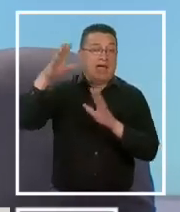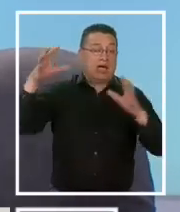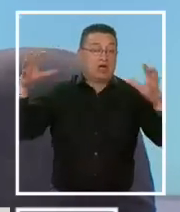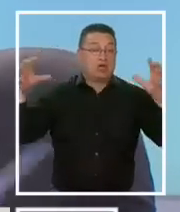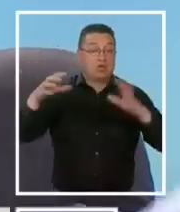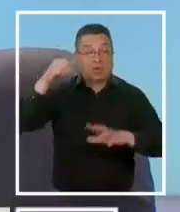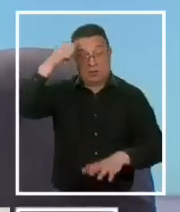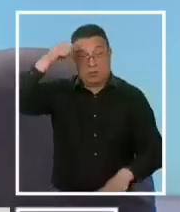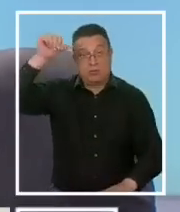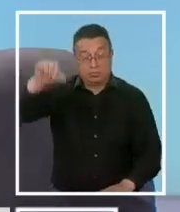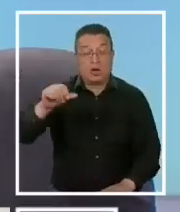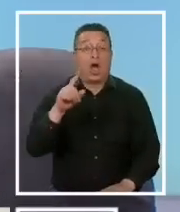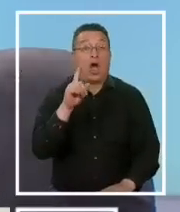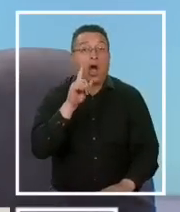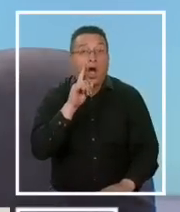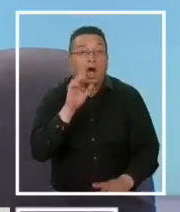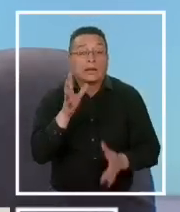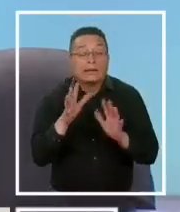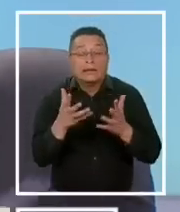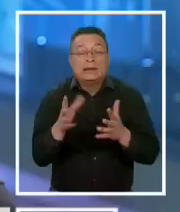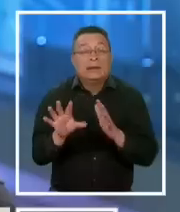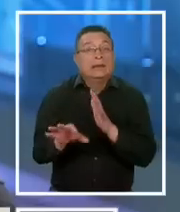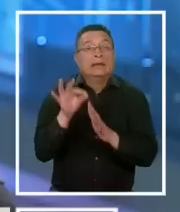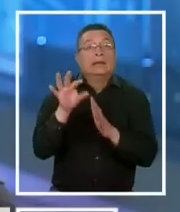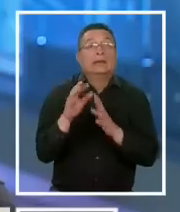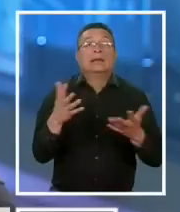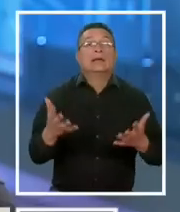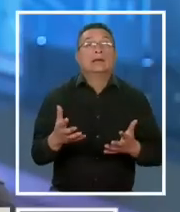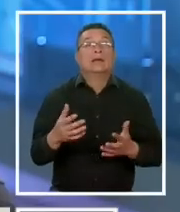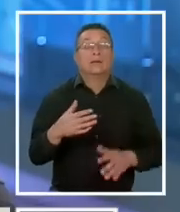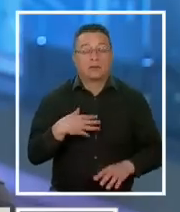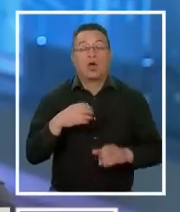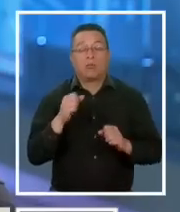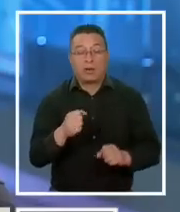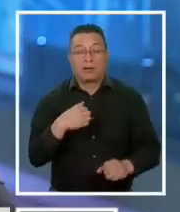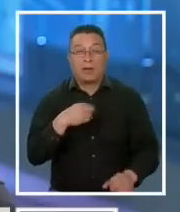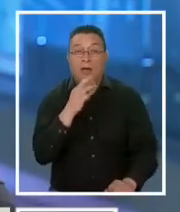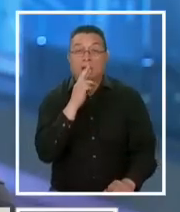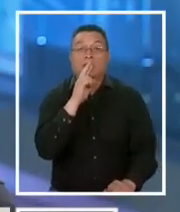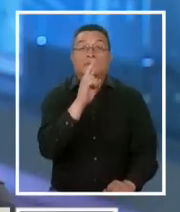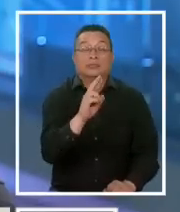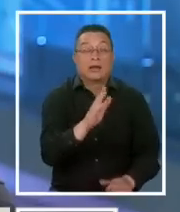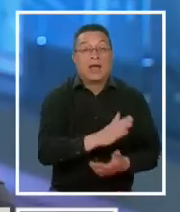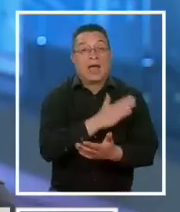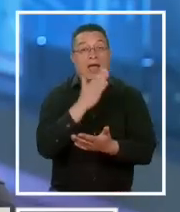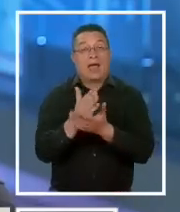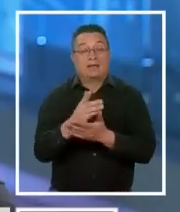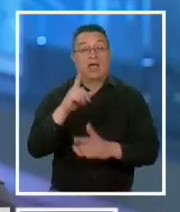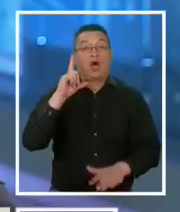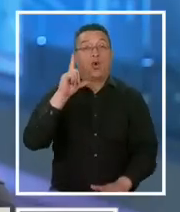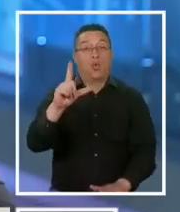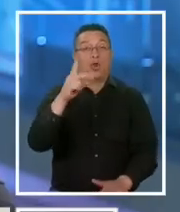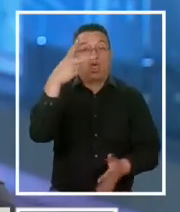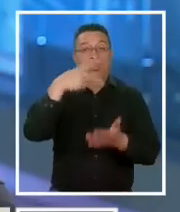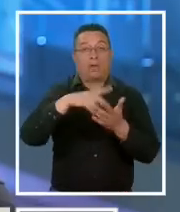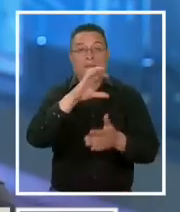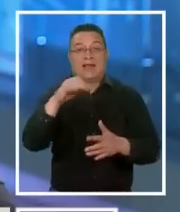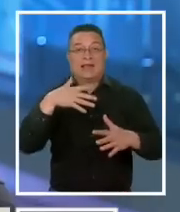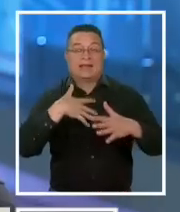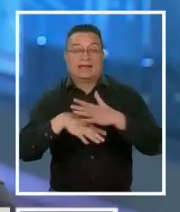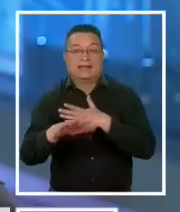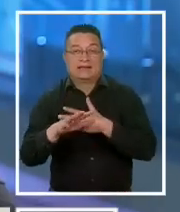del sistema Por lo tanto algo algo encontraron pero mire que yo le puedo responder hasta el hasta julio del 2015